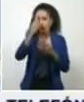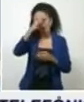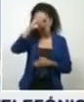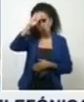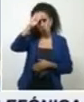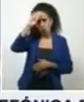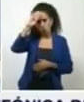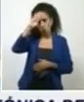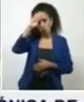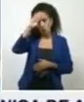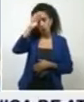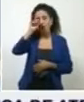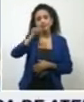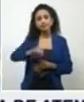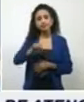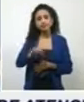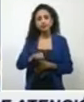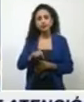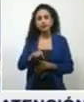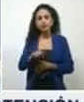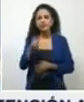de dictar las medidas,